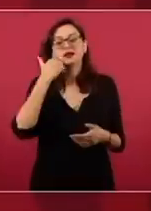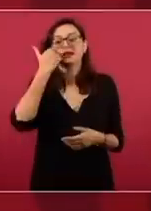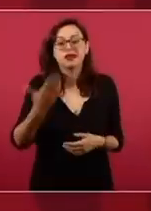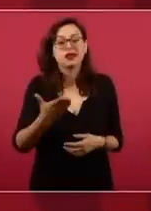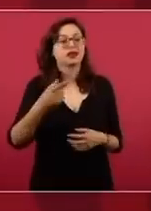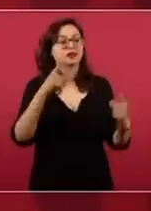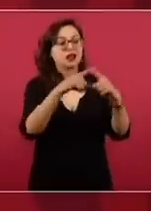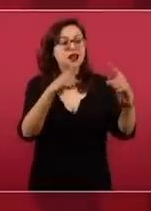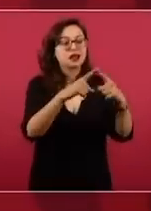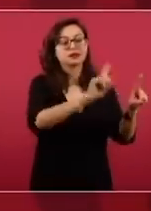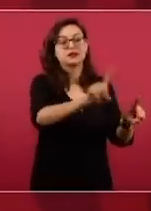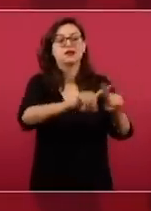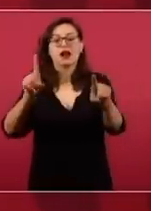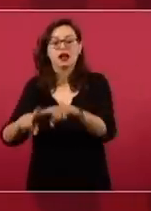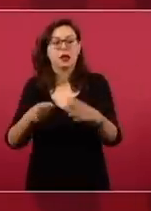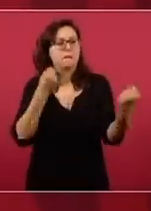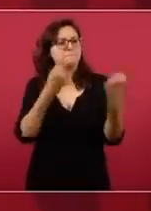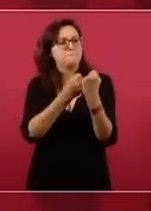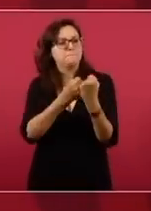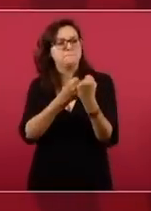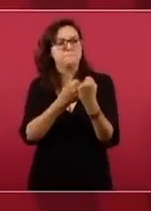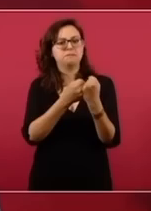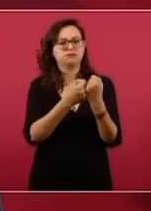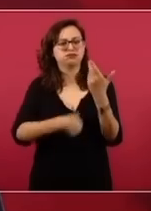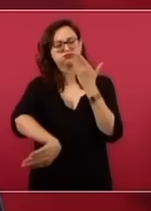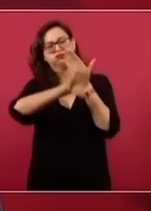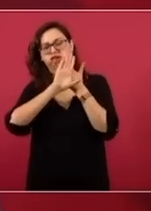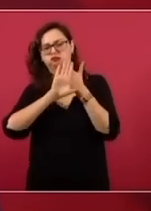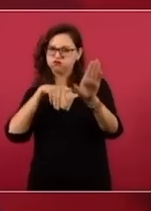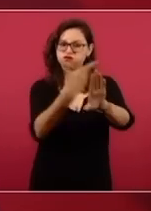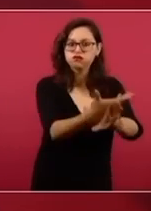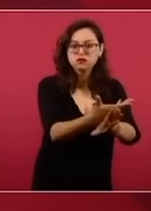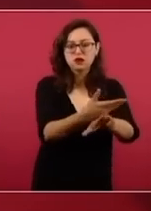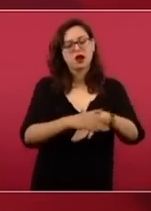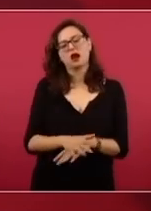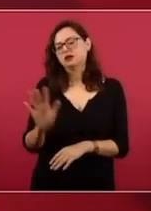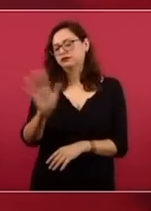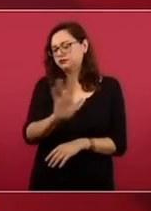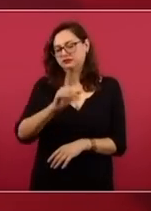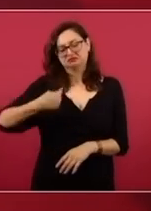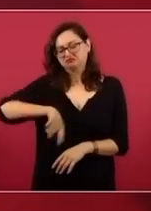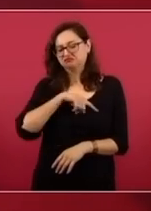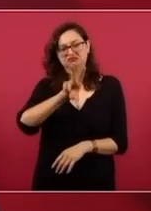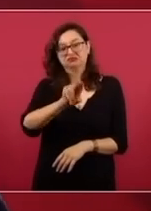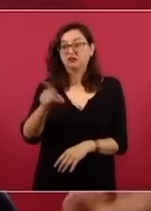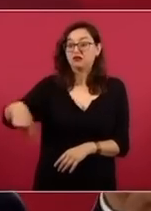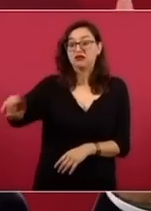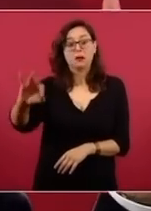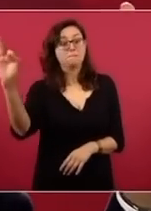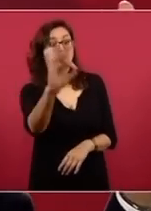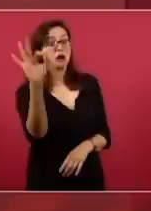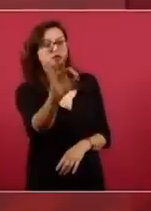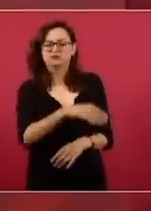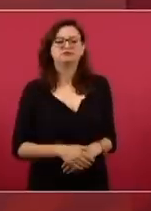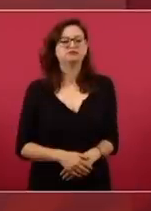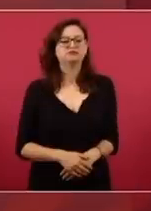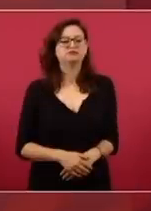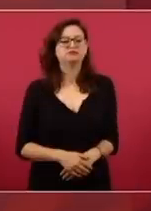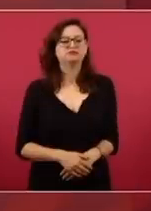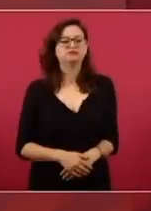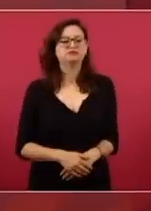no fernando de lo mismo amor y paz